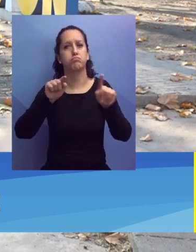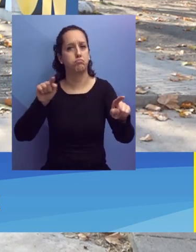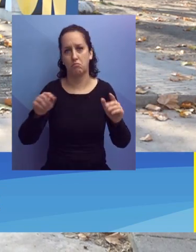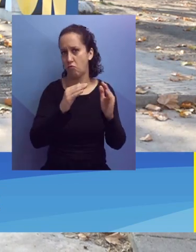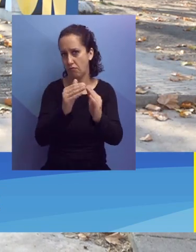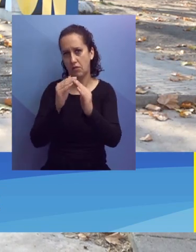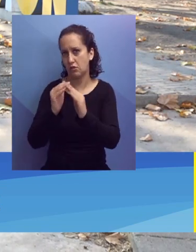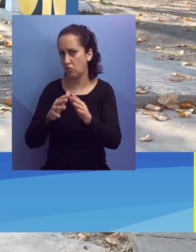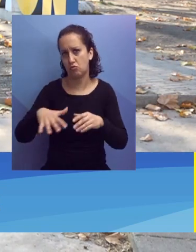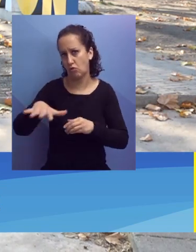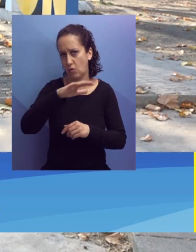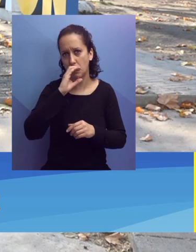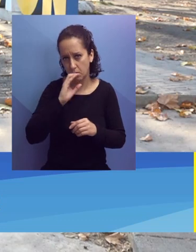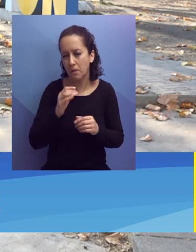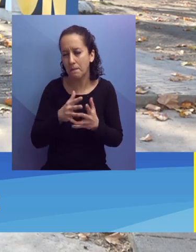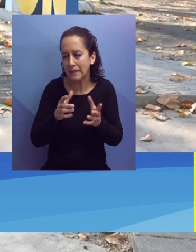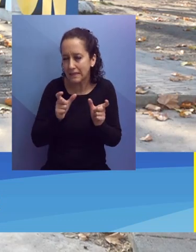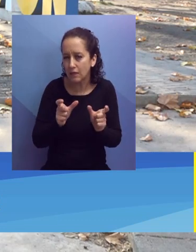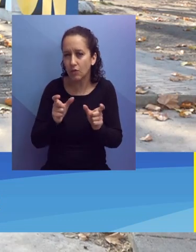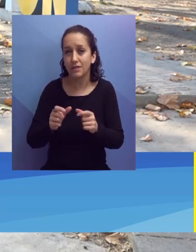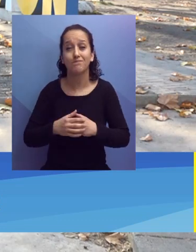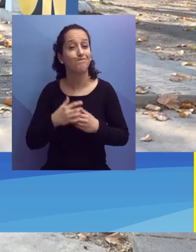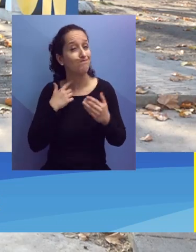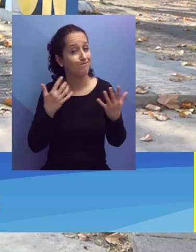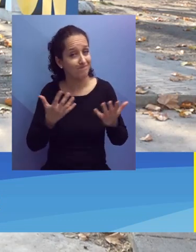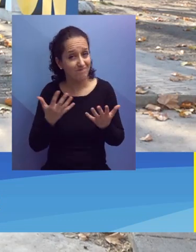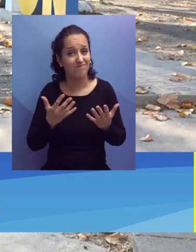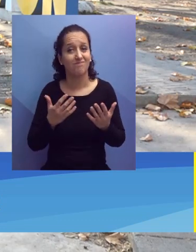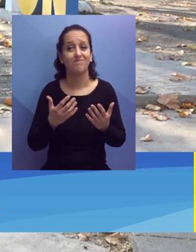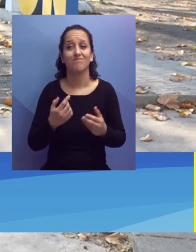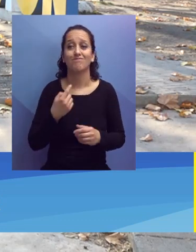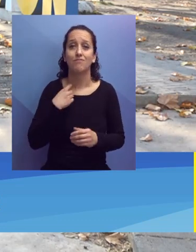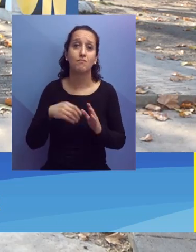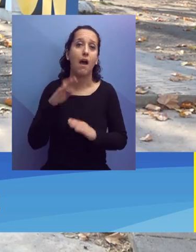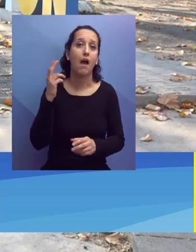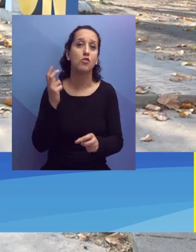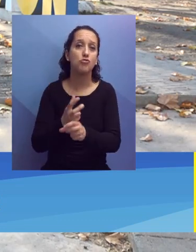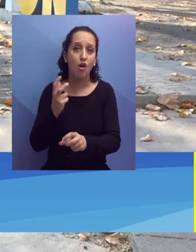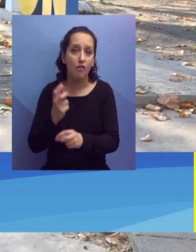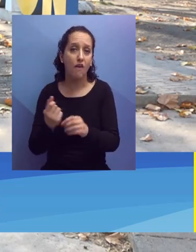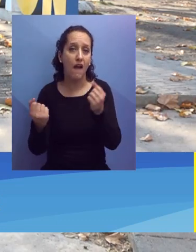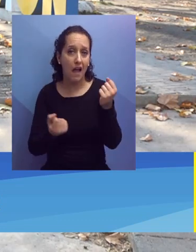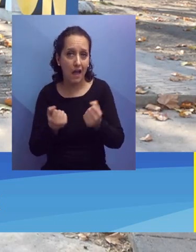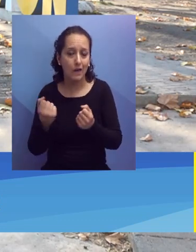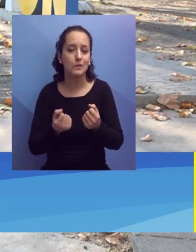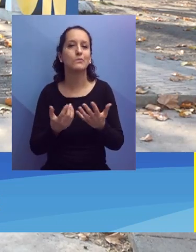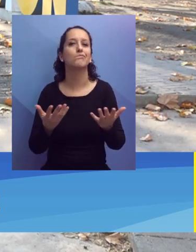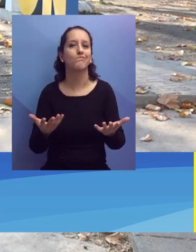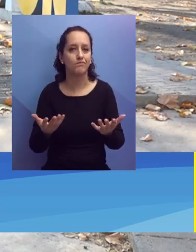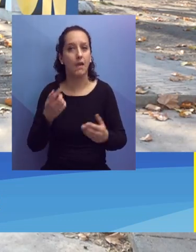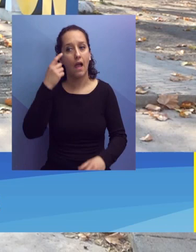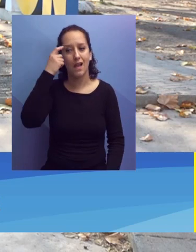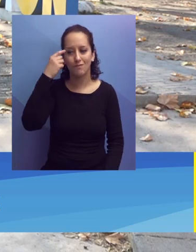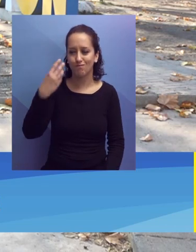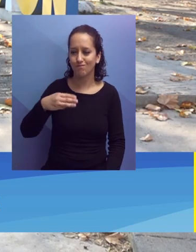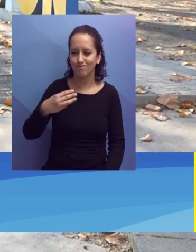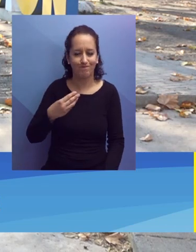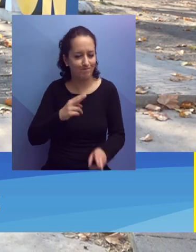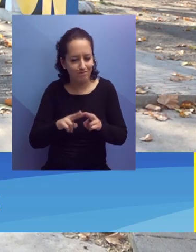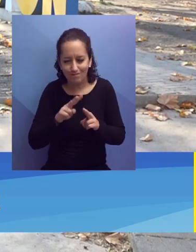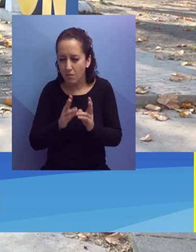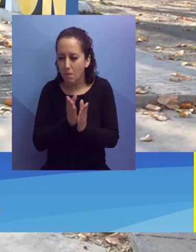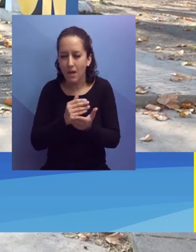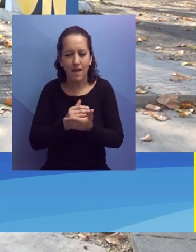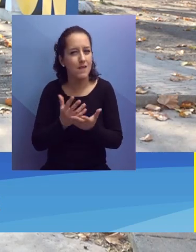en los diferentes barrios de la comuna. Ante el incremento de robo de autos en Concepción, el municipio penquista implementó